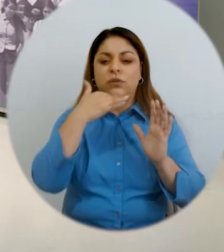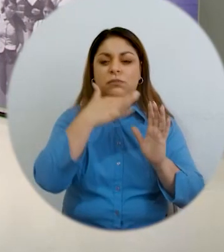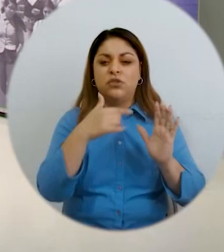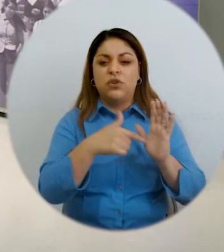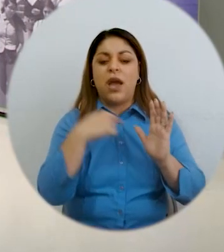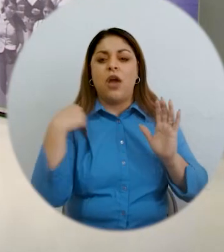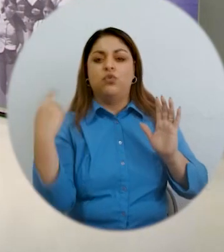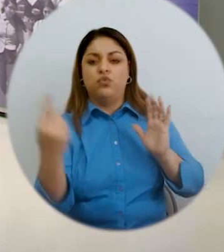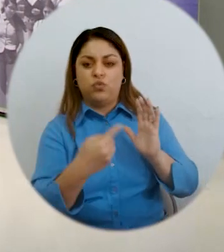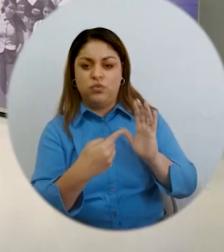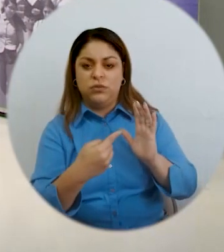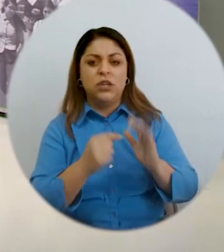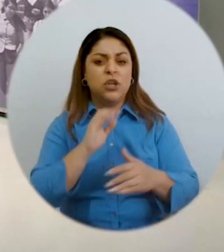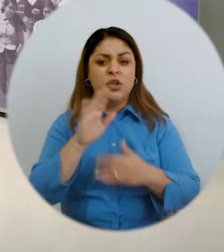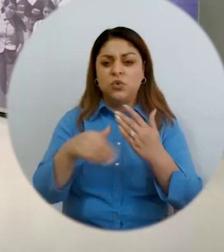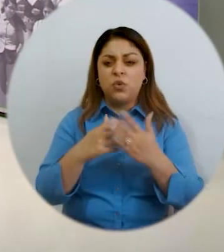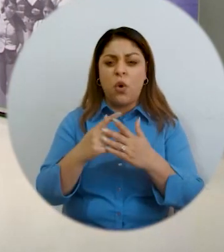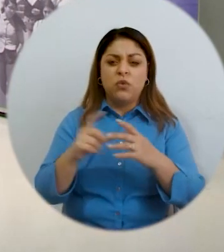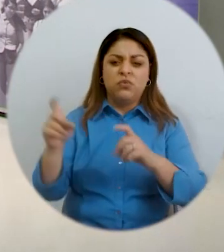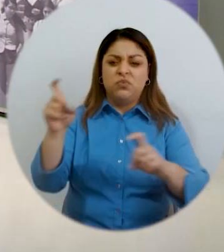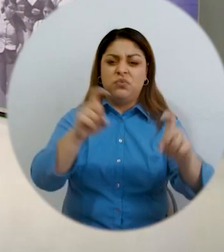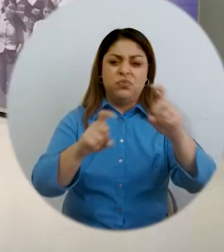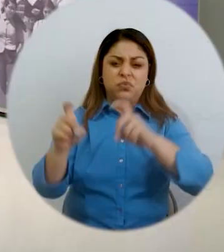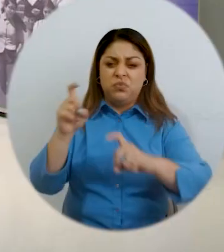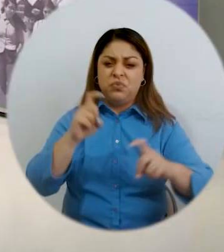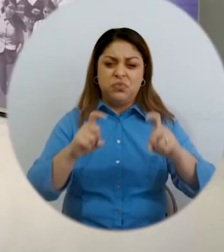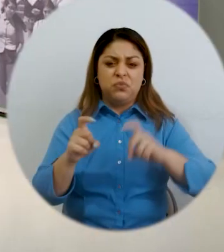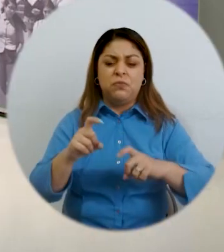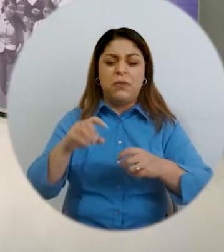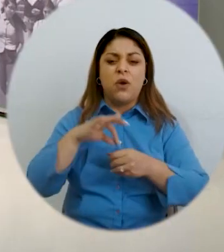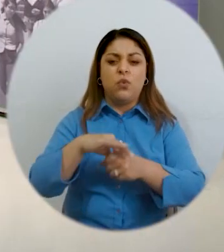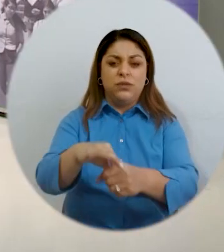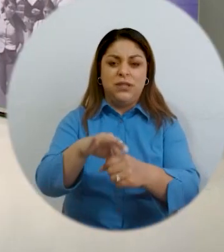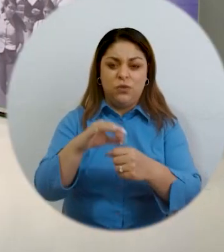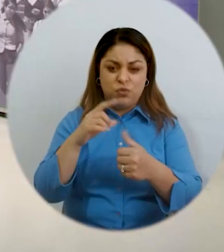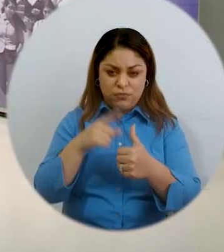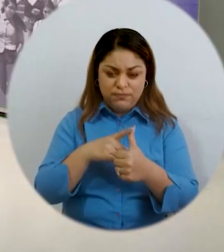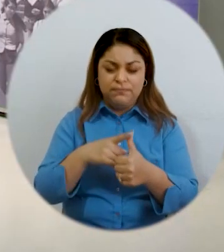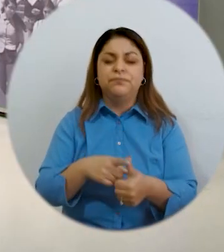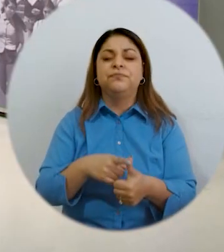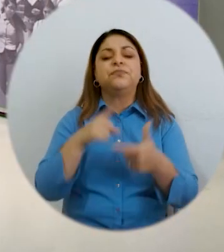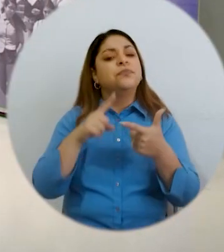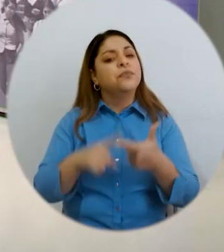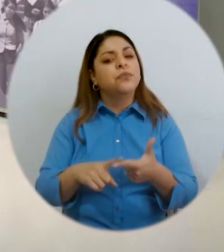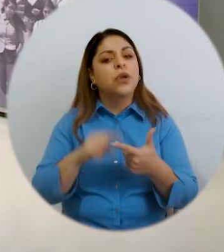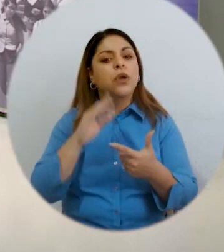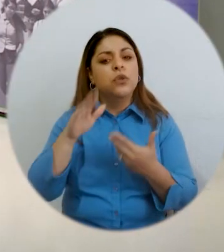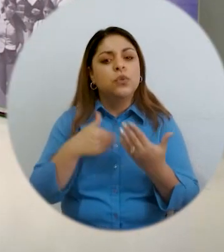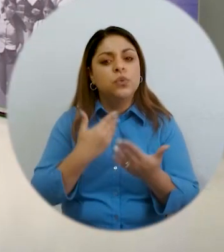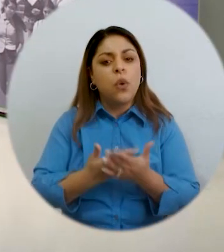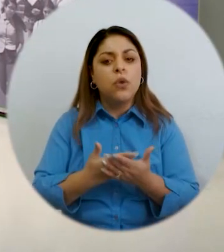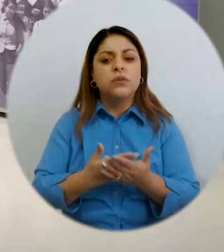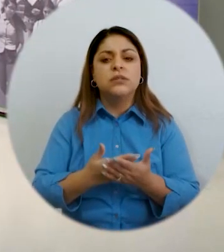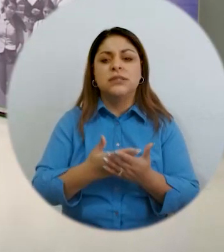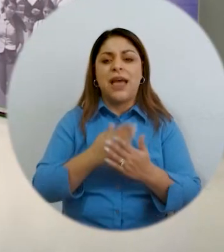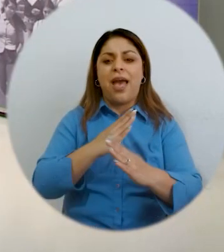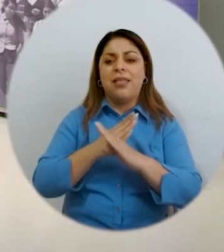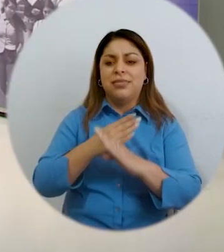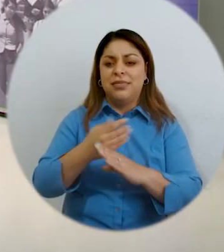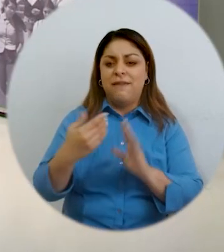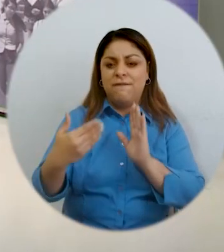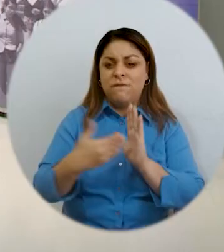nuestras actividades. Todos los pesticidas que se utilizan para los grandes cultivos, todos